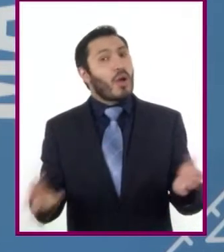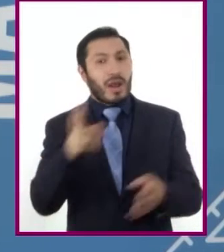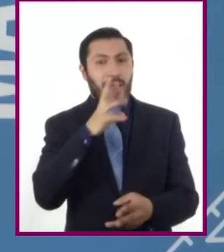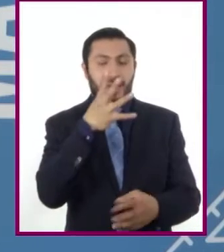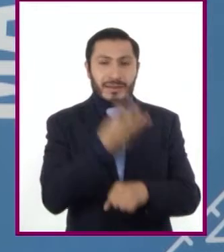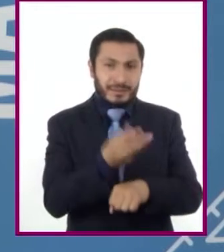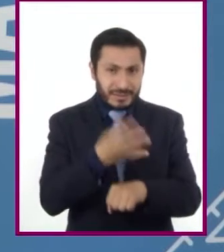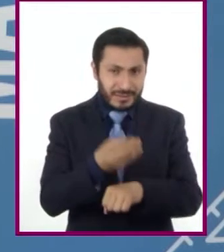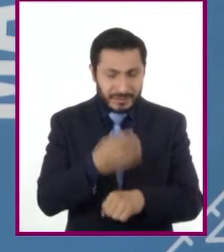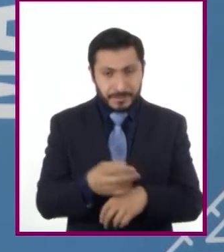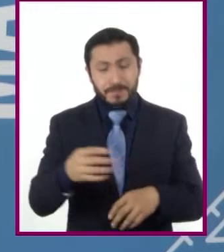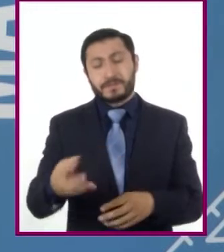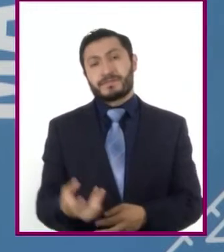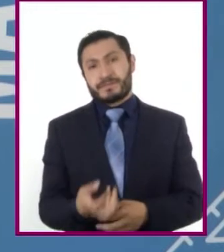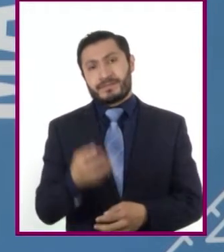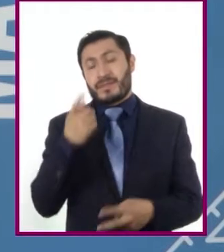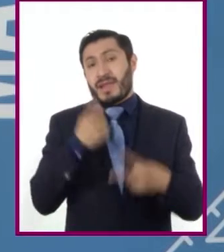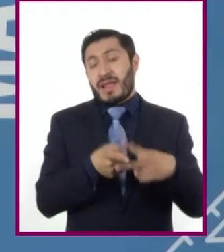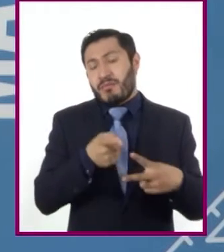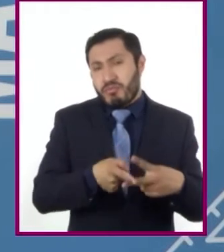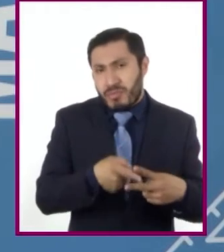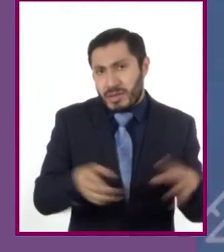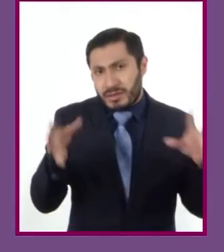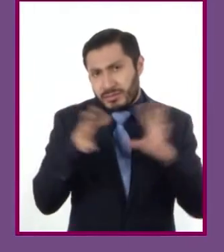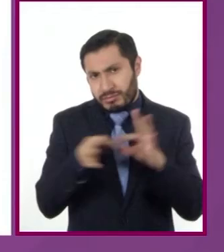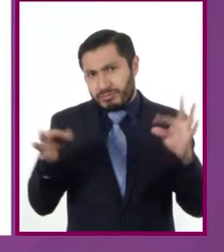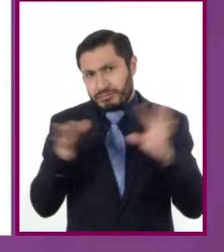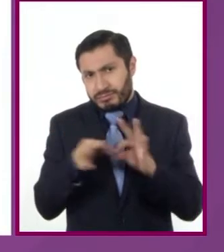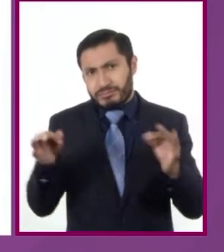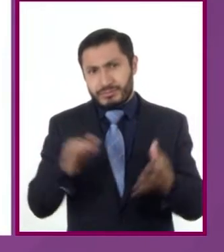su correspondiente expresión algebraica.